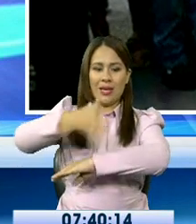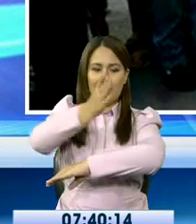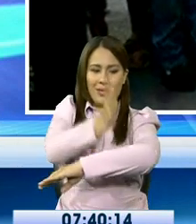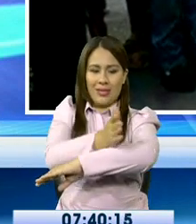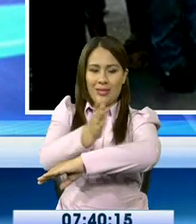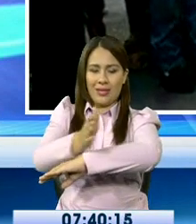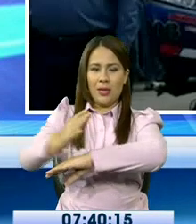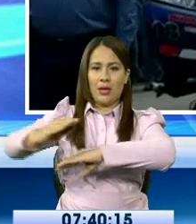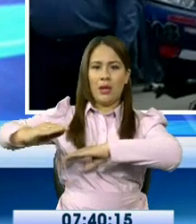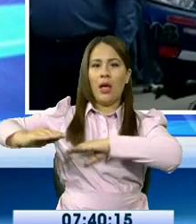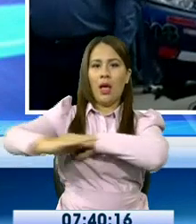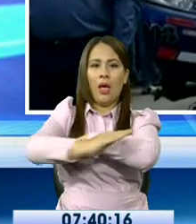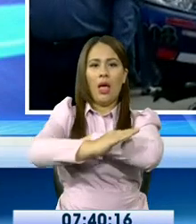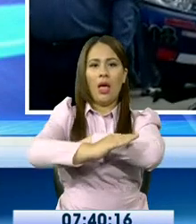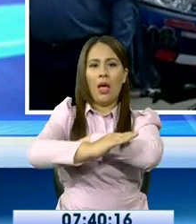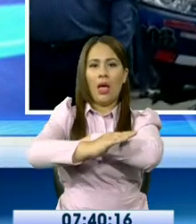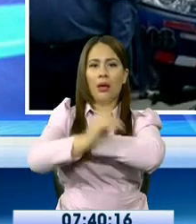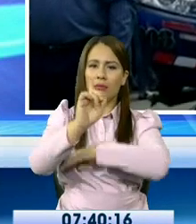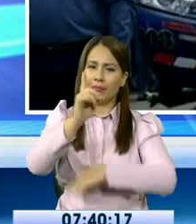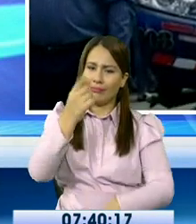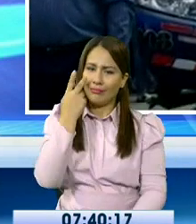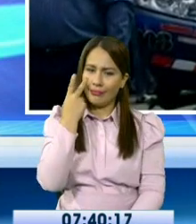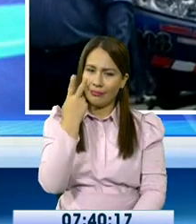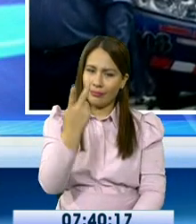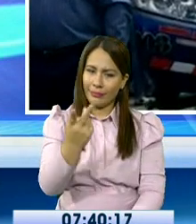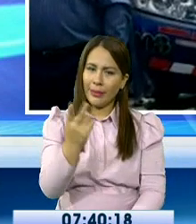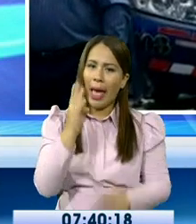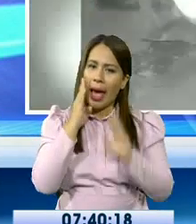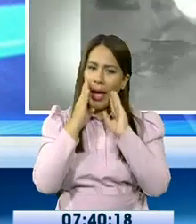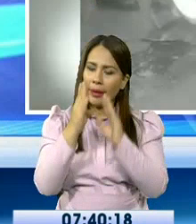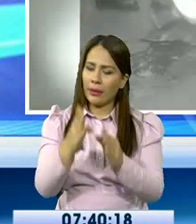nosotros que es cierto. Certificar y decirlo, sí señores, sí hay.